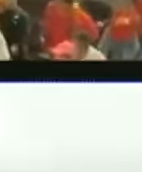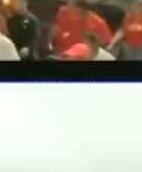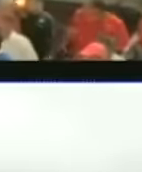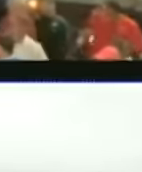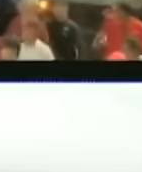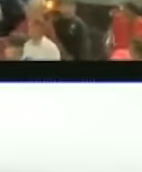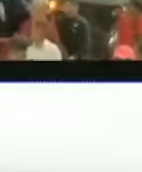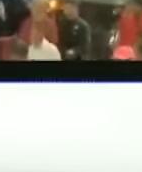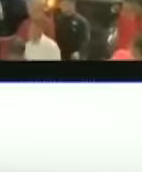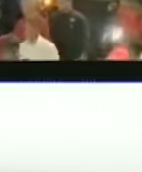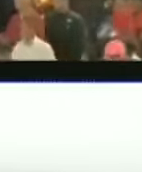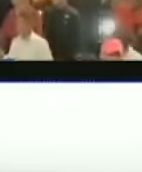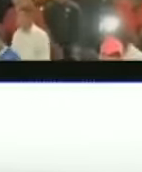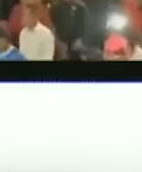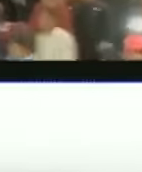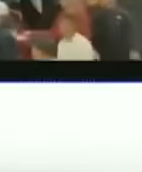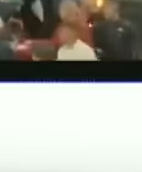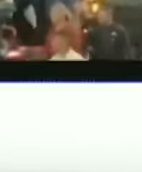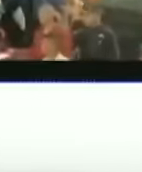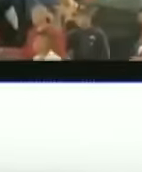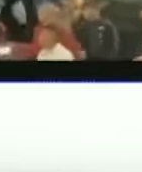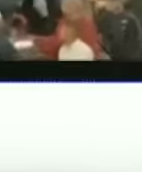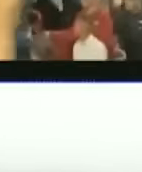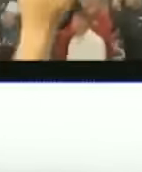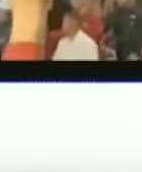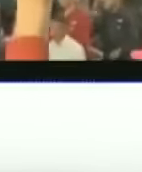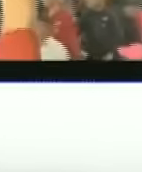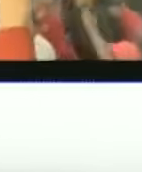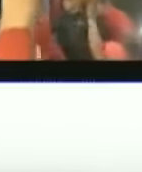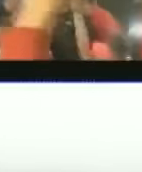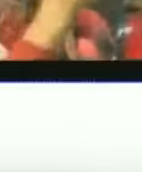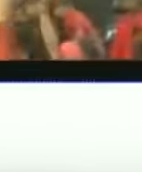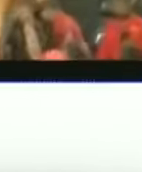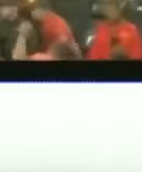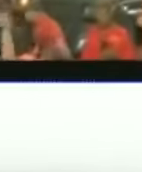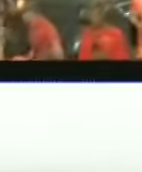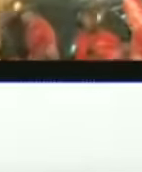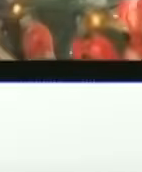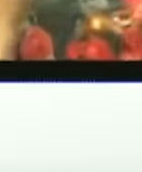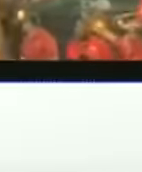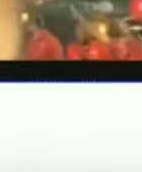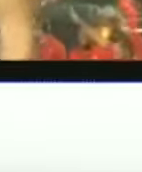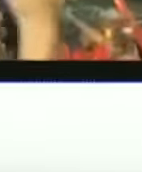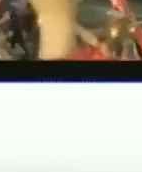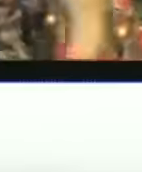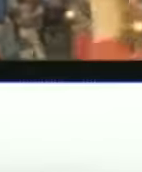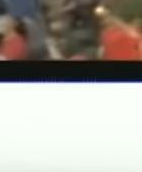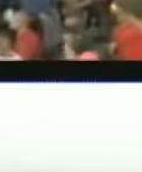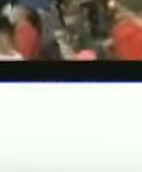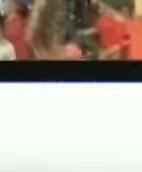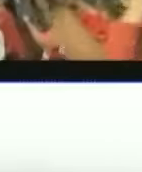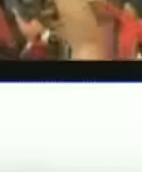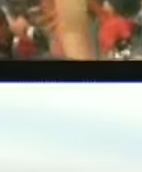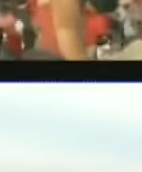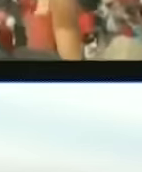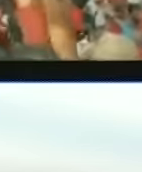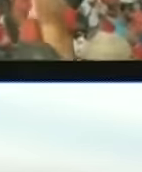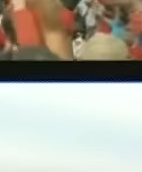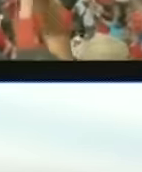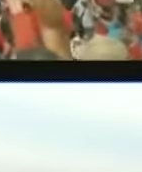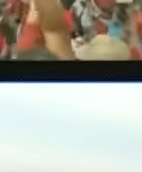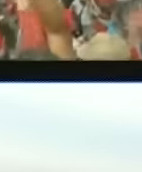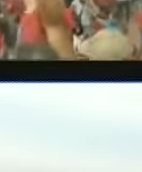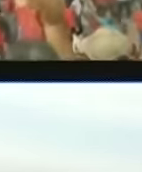pueblo, con los motorizados, las motorizadas. Me impresionó porque yo venía de un acto en Juan